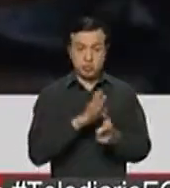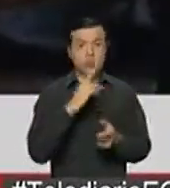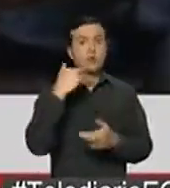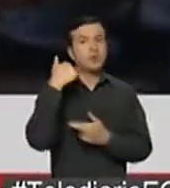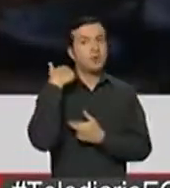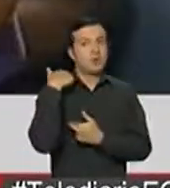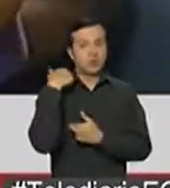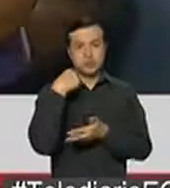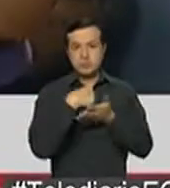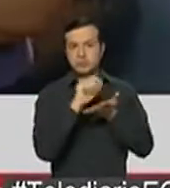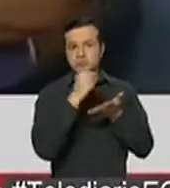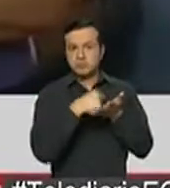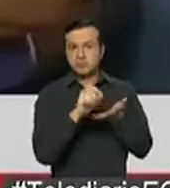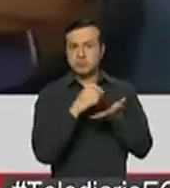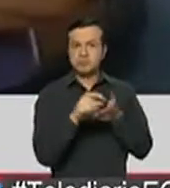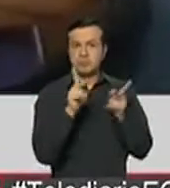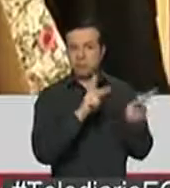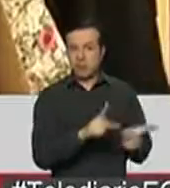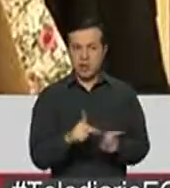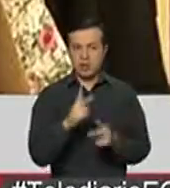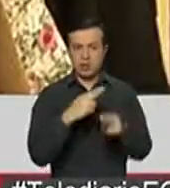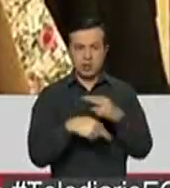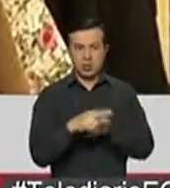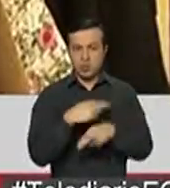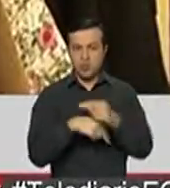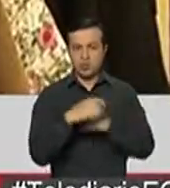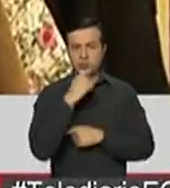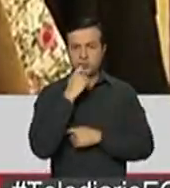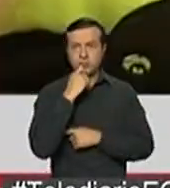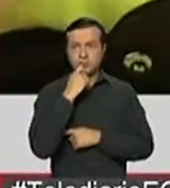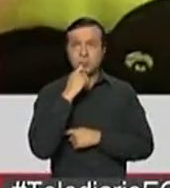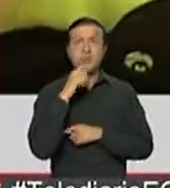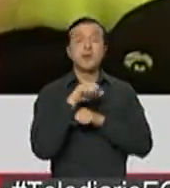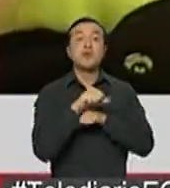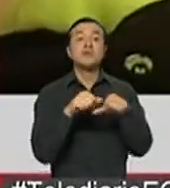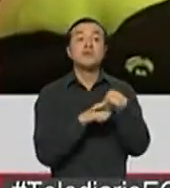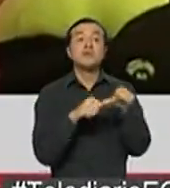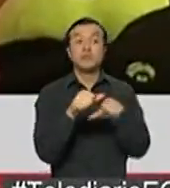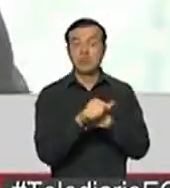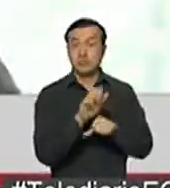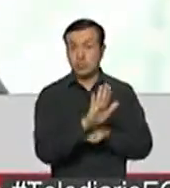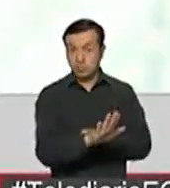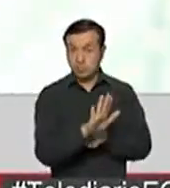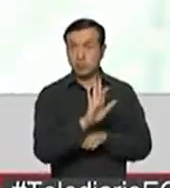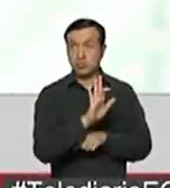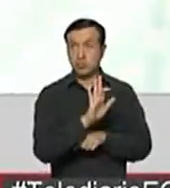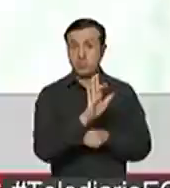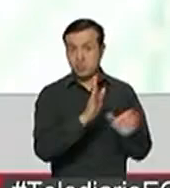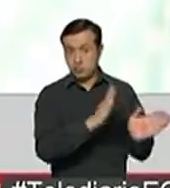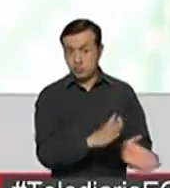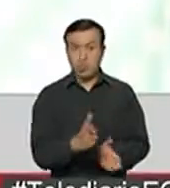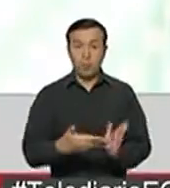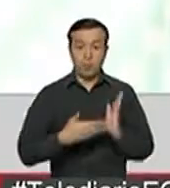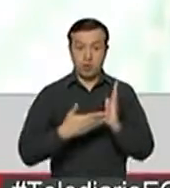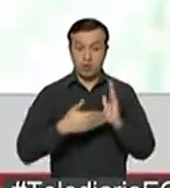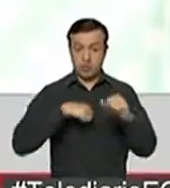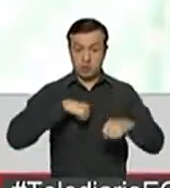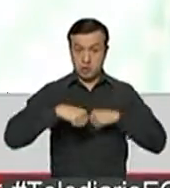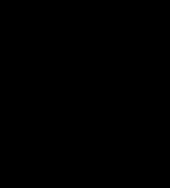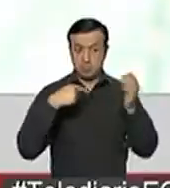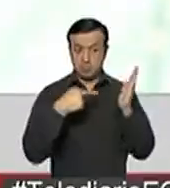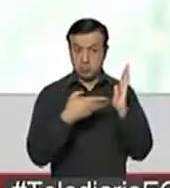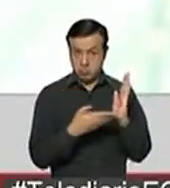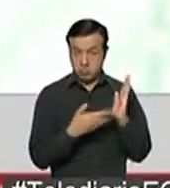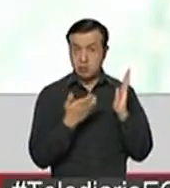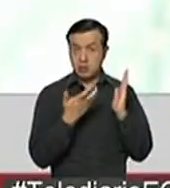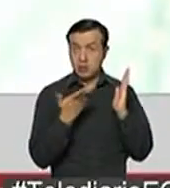de precalificar los planes de negocios y acompañar técnicamente a las iniciativas. Y el modelo de gestión, si bien es cierto, apunta a garantizar